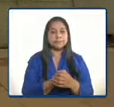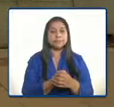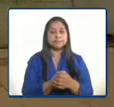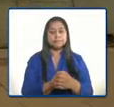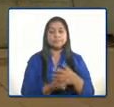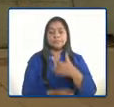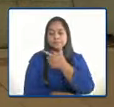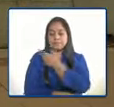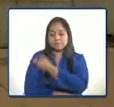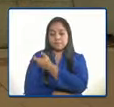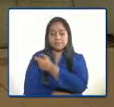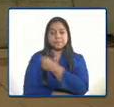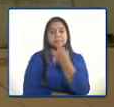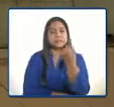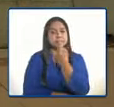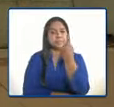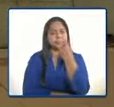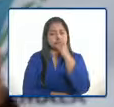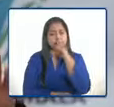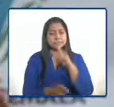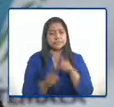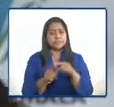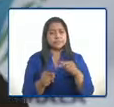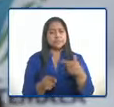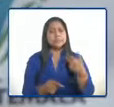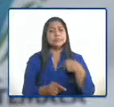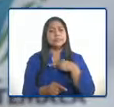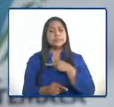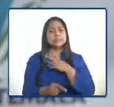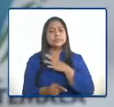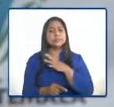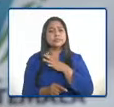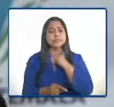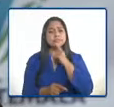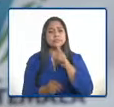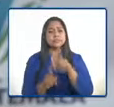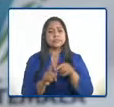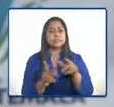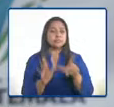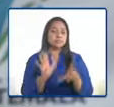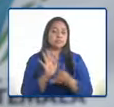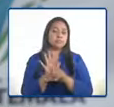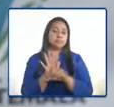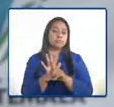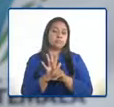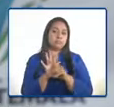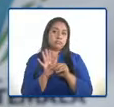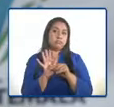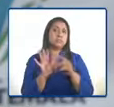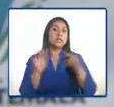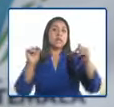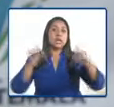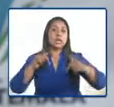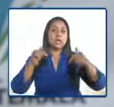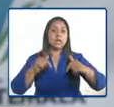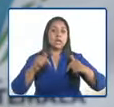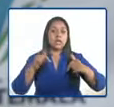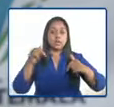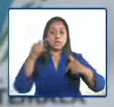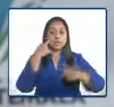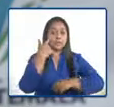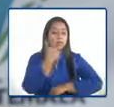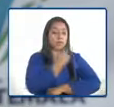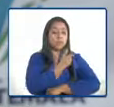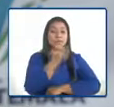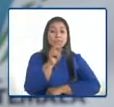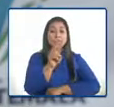bien importante mencionar que nosotros vamos a seguir siempre la ley y actualmente están vacunando